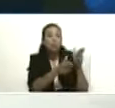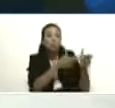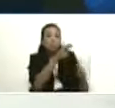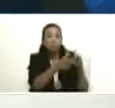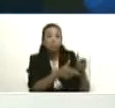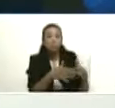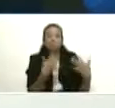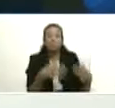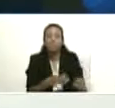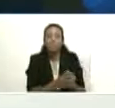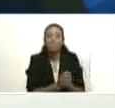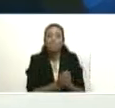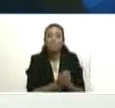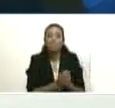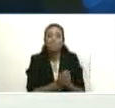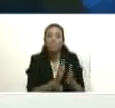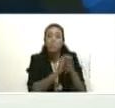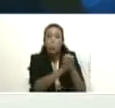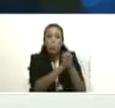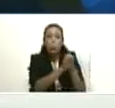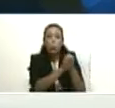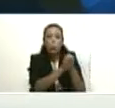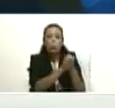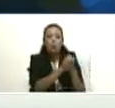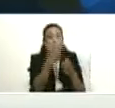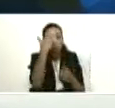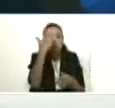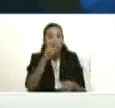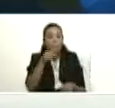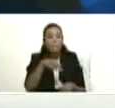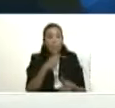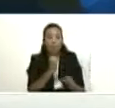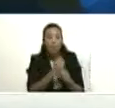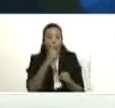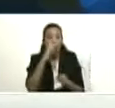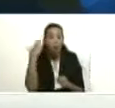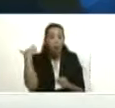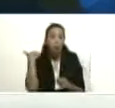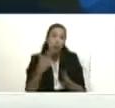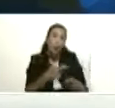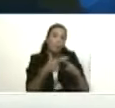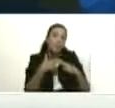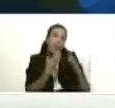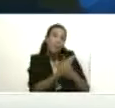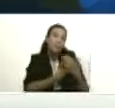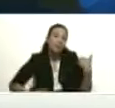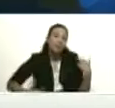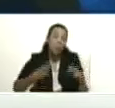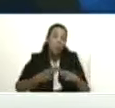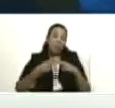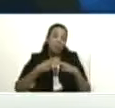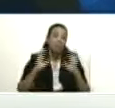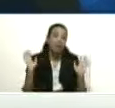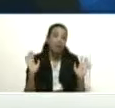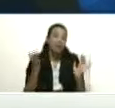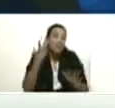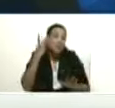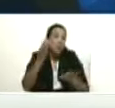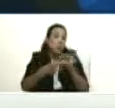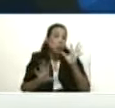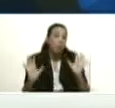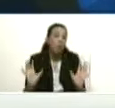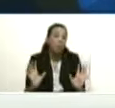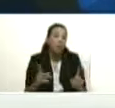trabajadora del metro, compañera de trabajo, porque yo soy trabajador del metro. Estoy prestado a la presidencia,